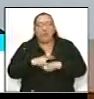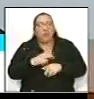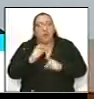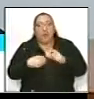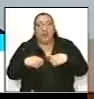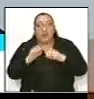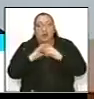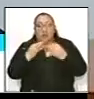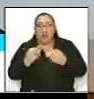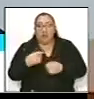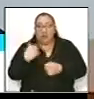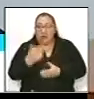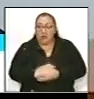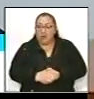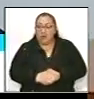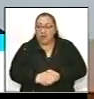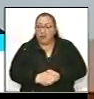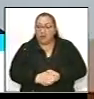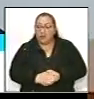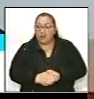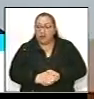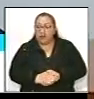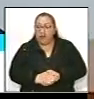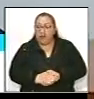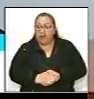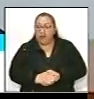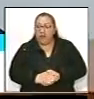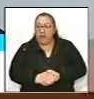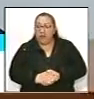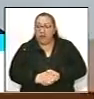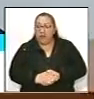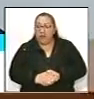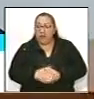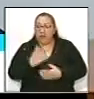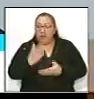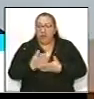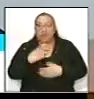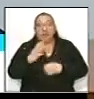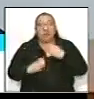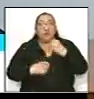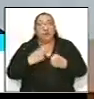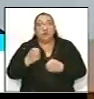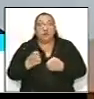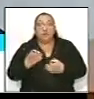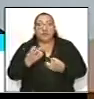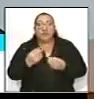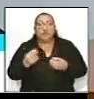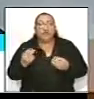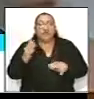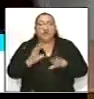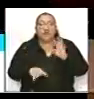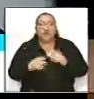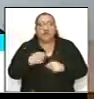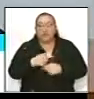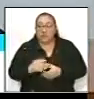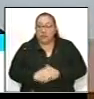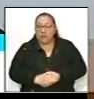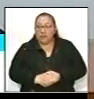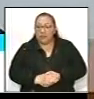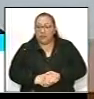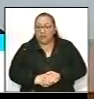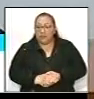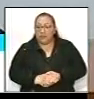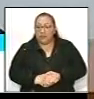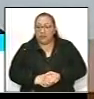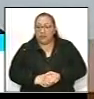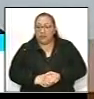de la violencia tenemos problemas emocionales, ¿no? Y que quizás muchos por eso también han